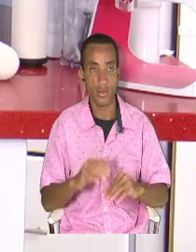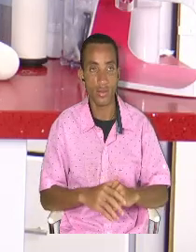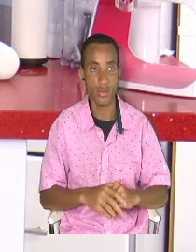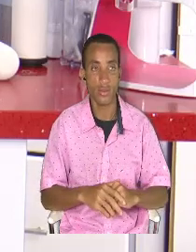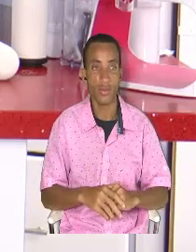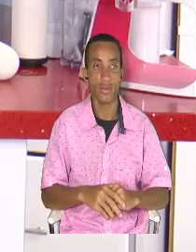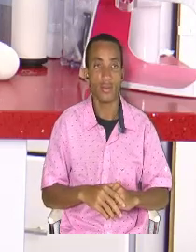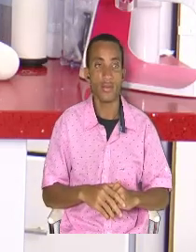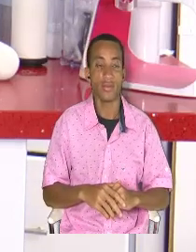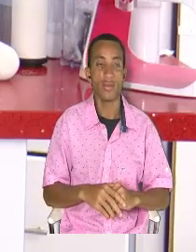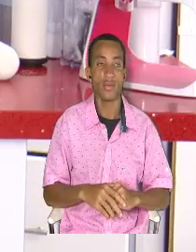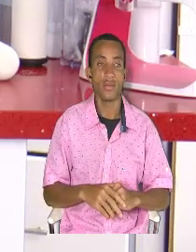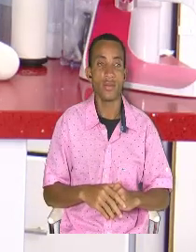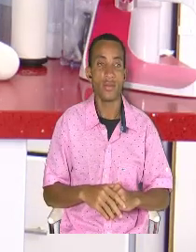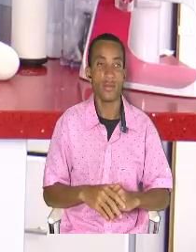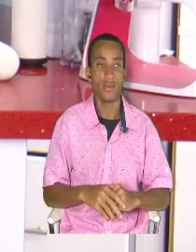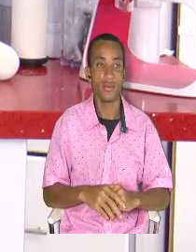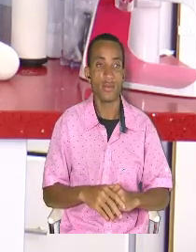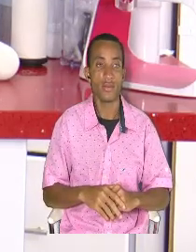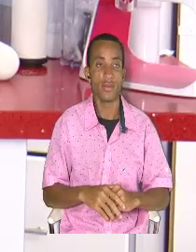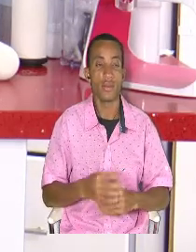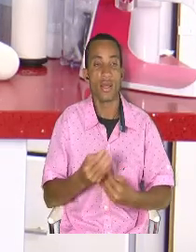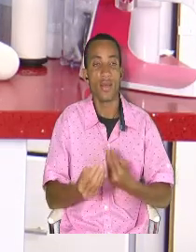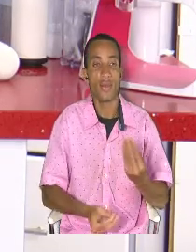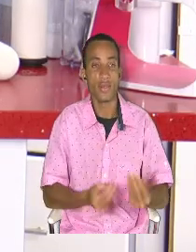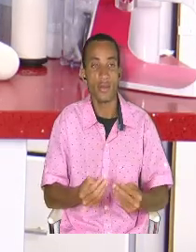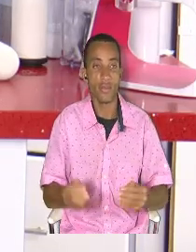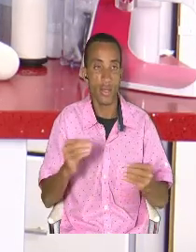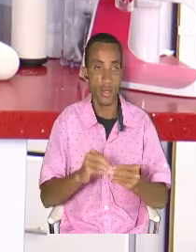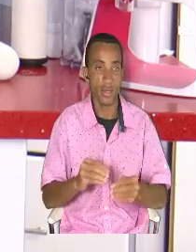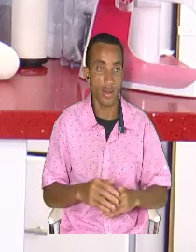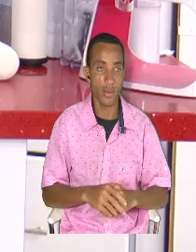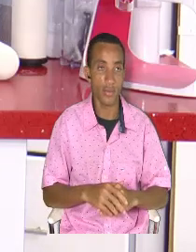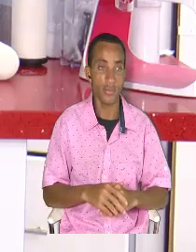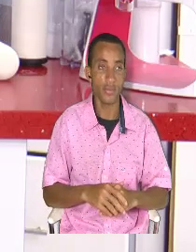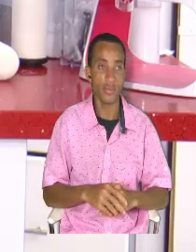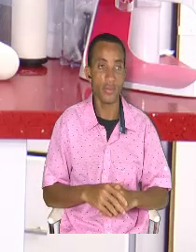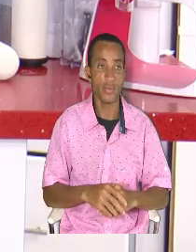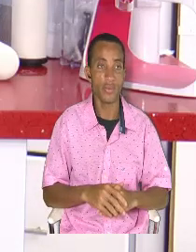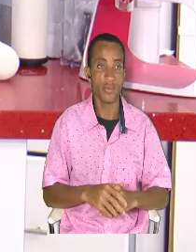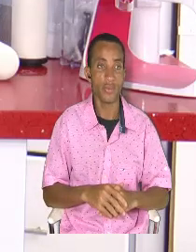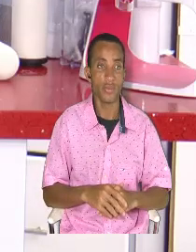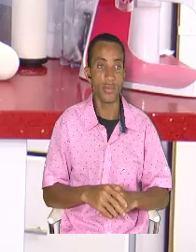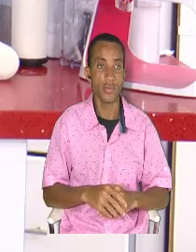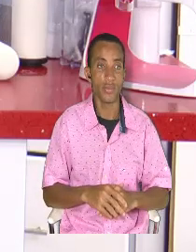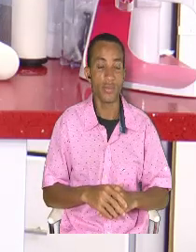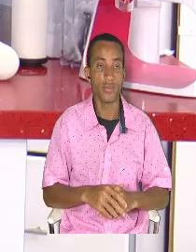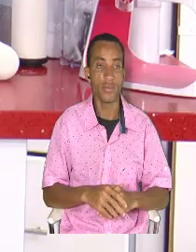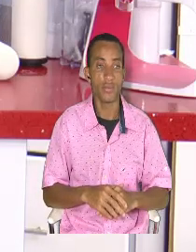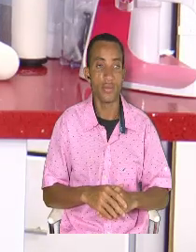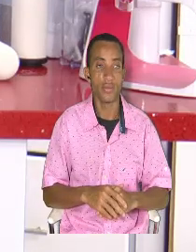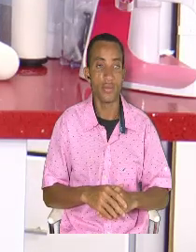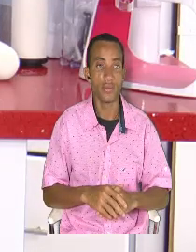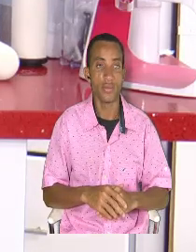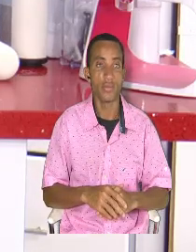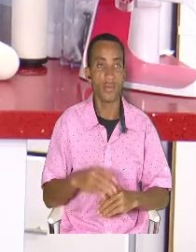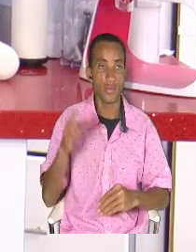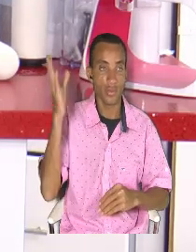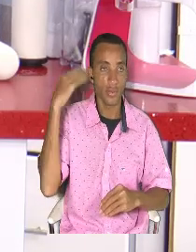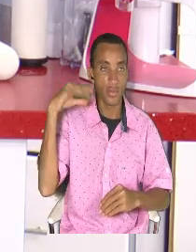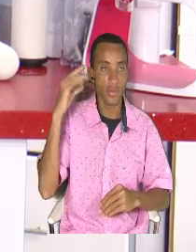ya. Entonces, ¿qué viene aquí? Vamos a utilizar nuestro sartén. En alguna ocasión ya habíamos utilizado unas cabecitas de calamar.